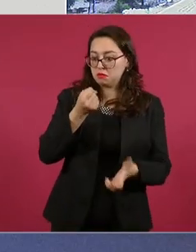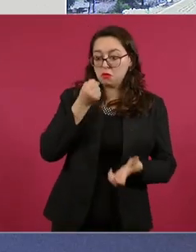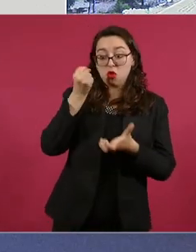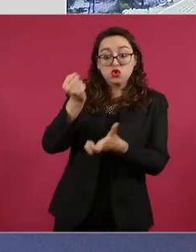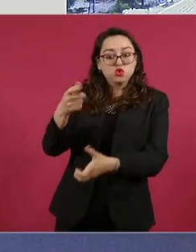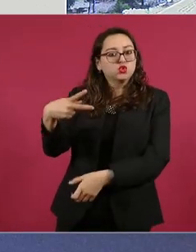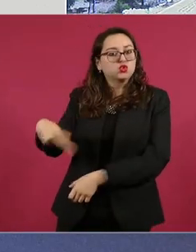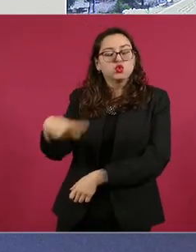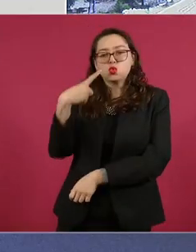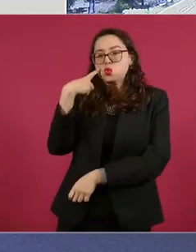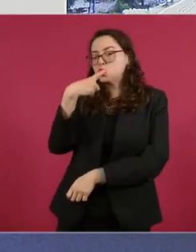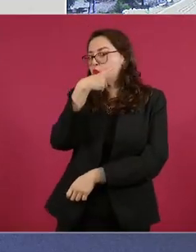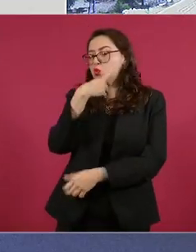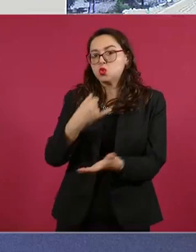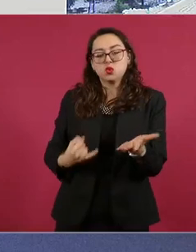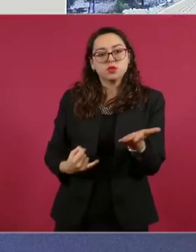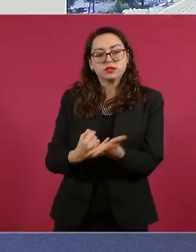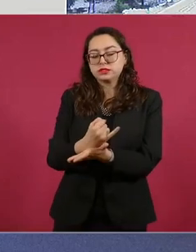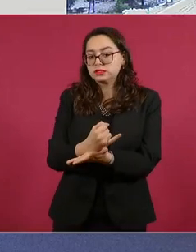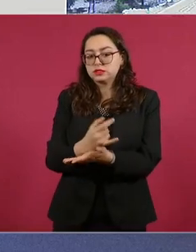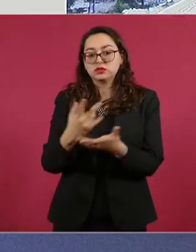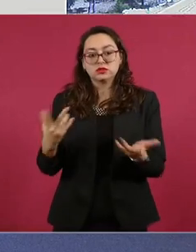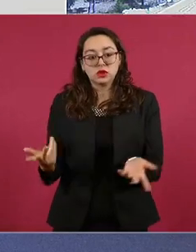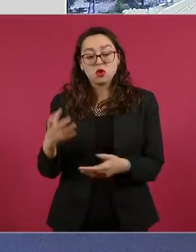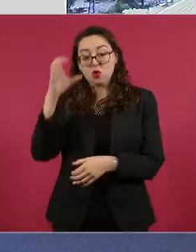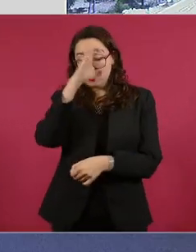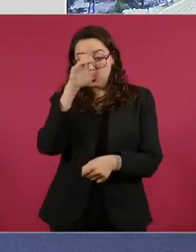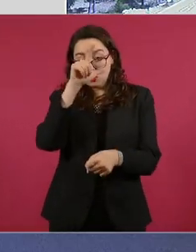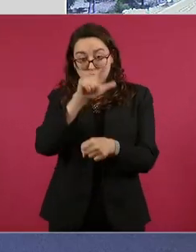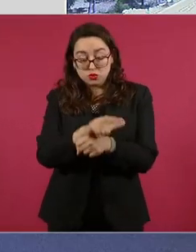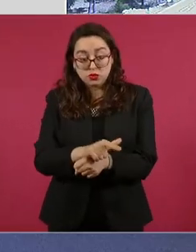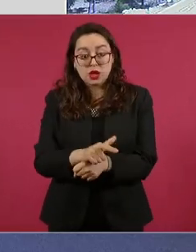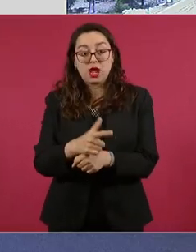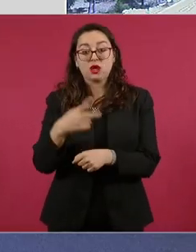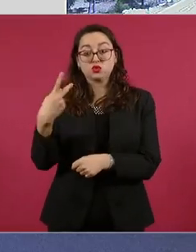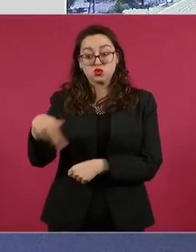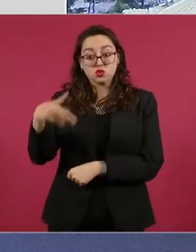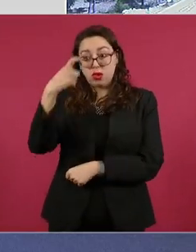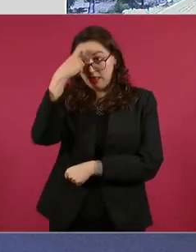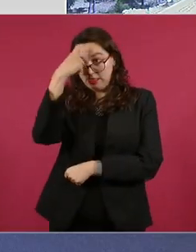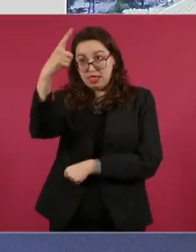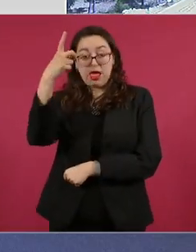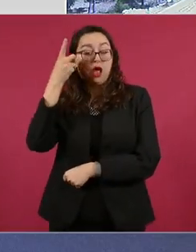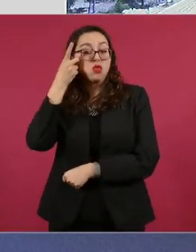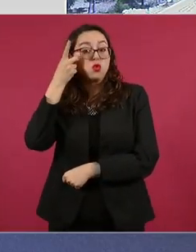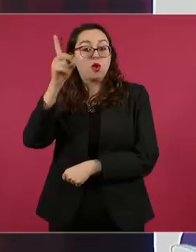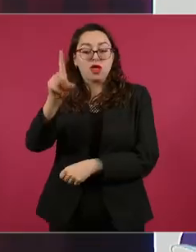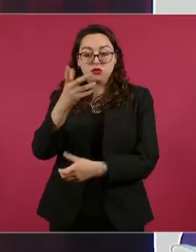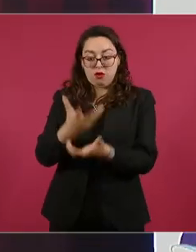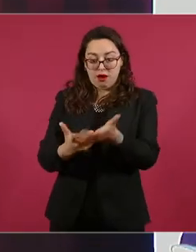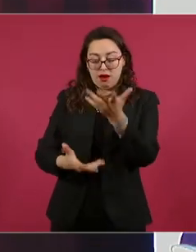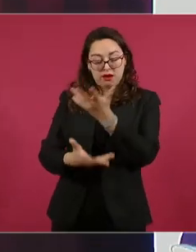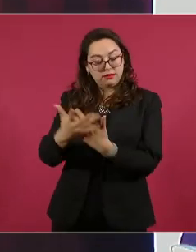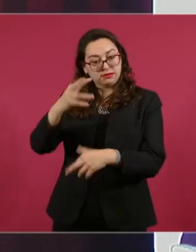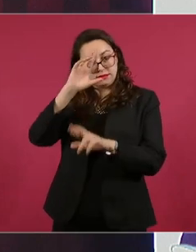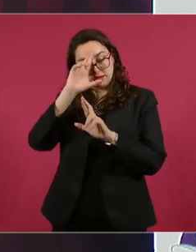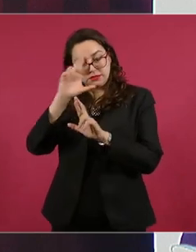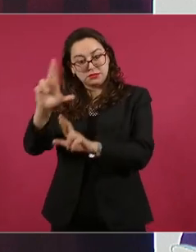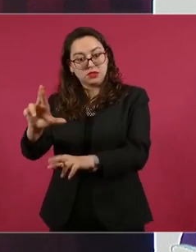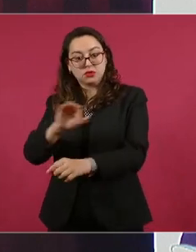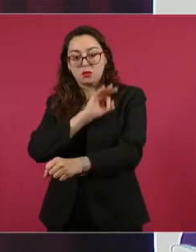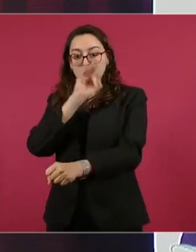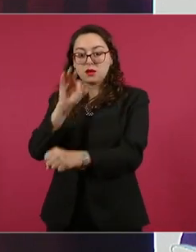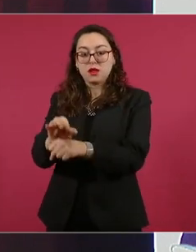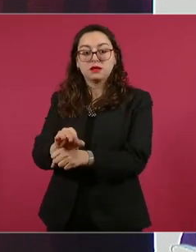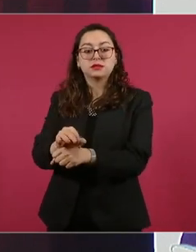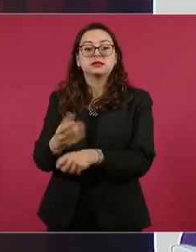ejercer directamente, la protección del patrimonio cultural y la propiedad intelectual colectiva, proporcionar servicios de